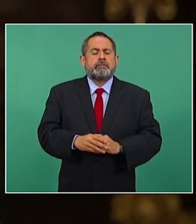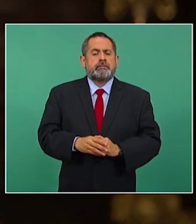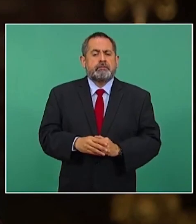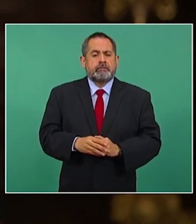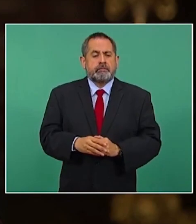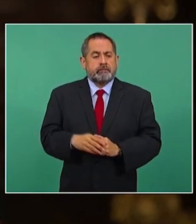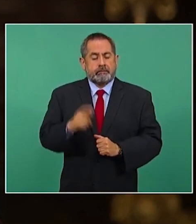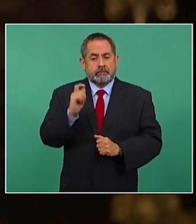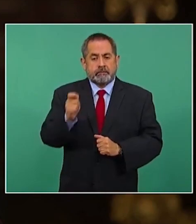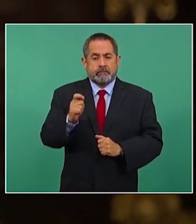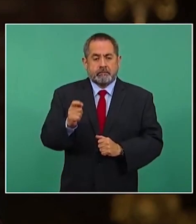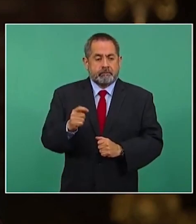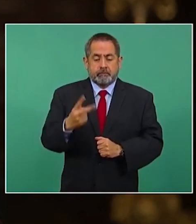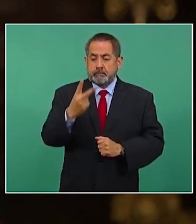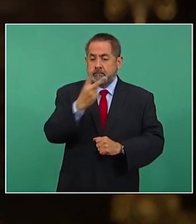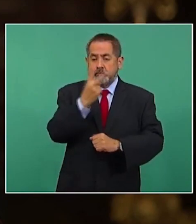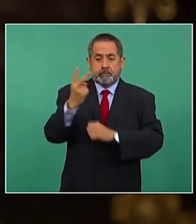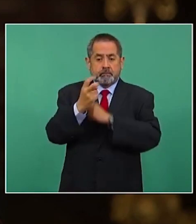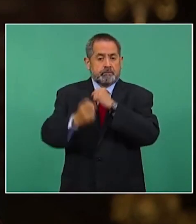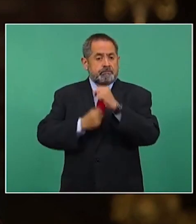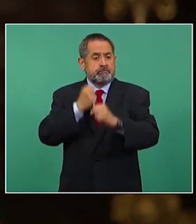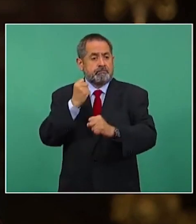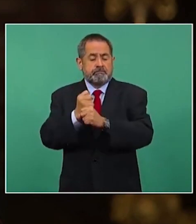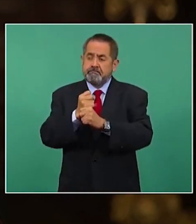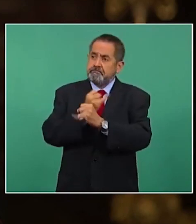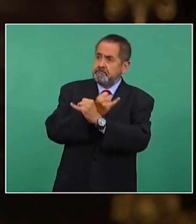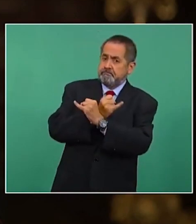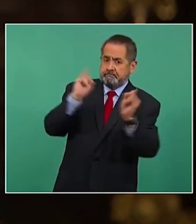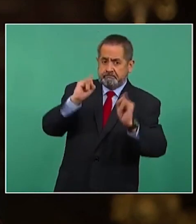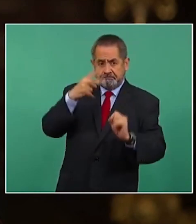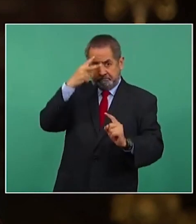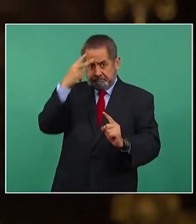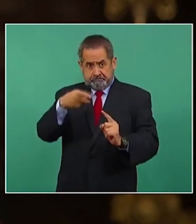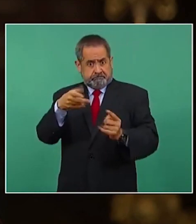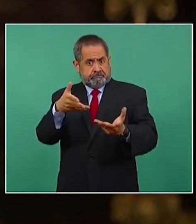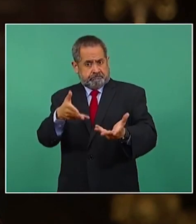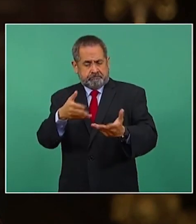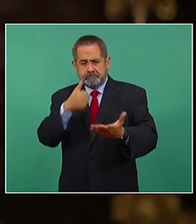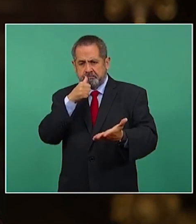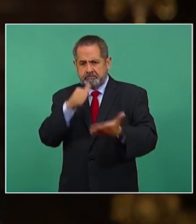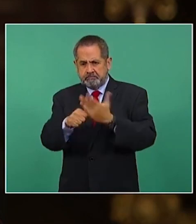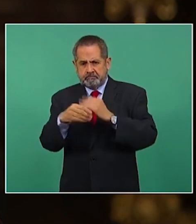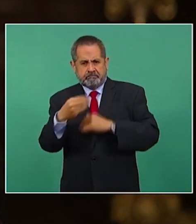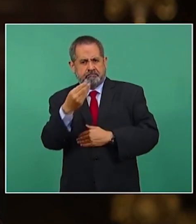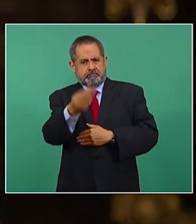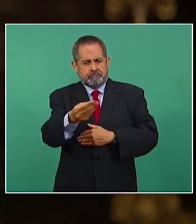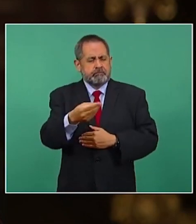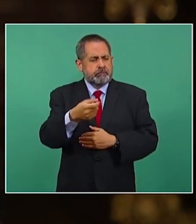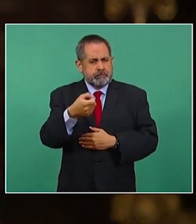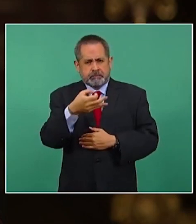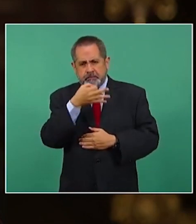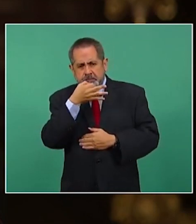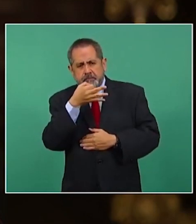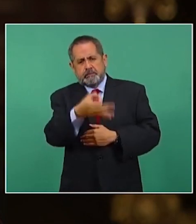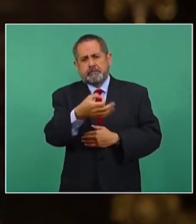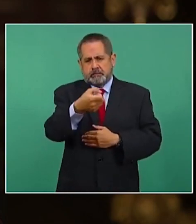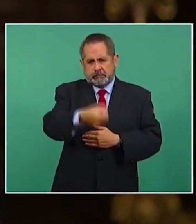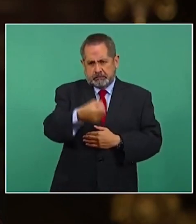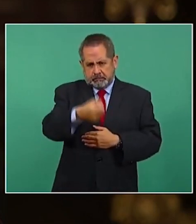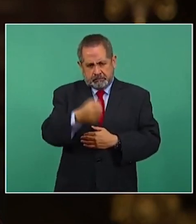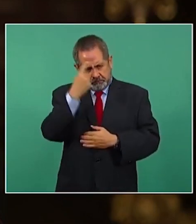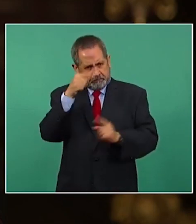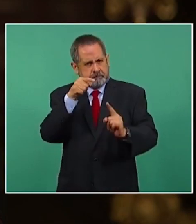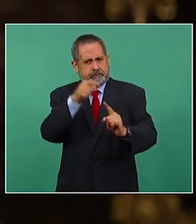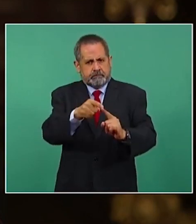la situación para la iglesia y para el gobierno mexicano y